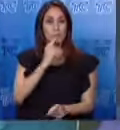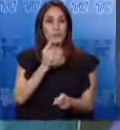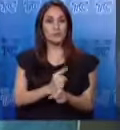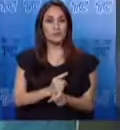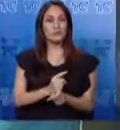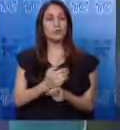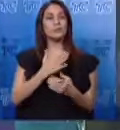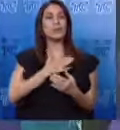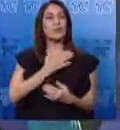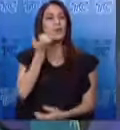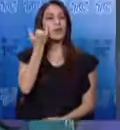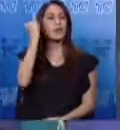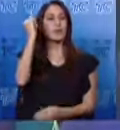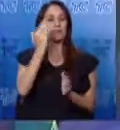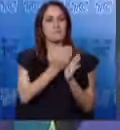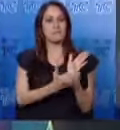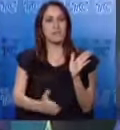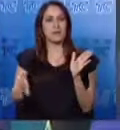hemos ideado